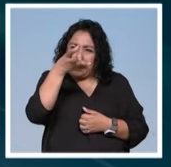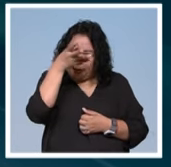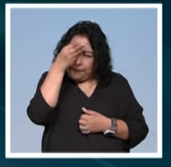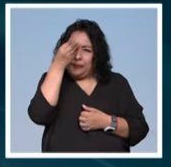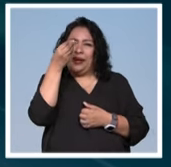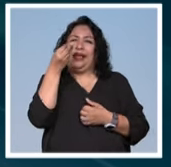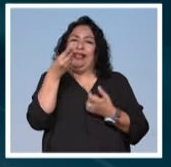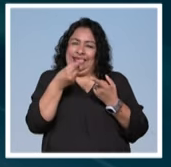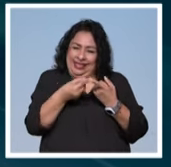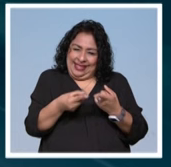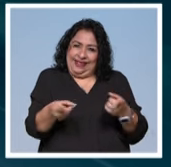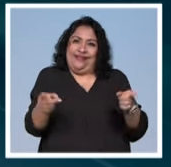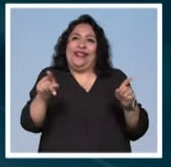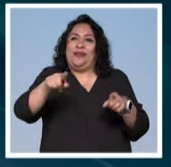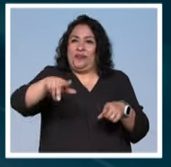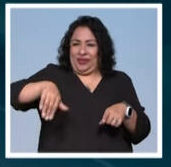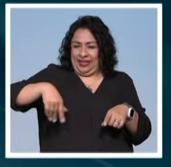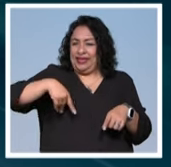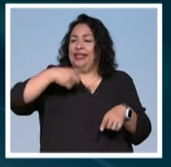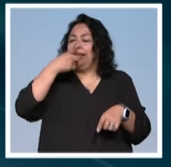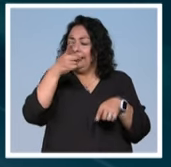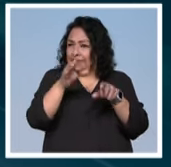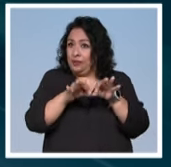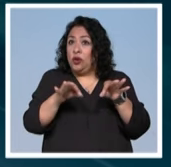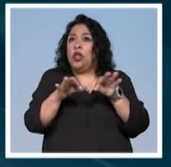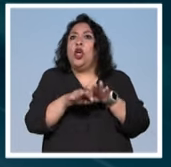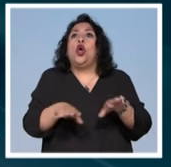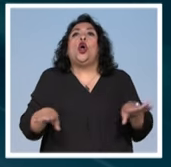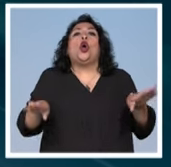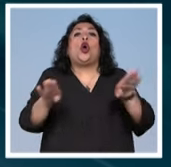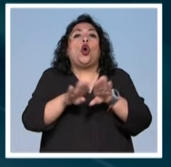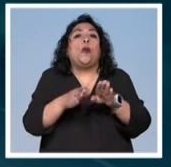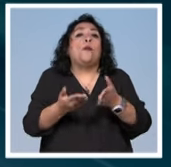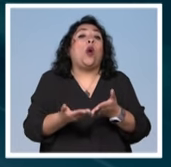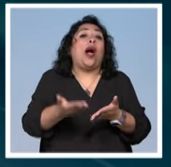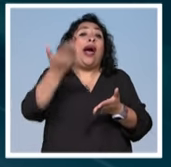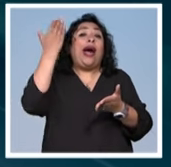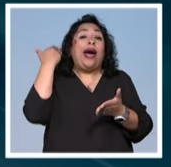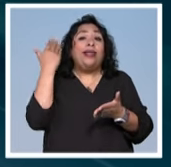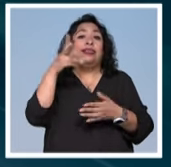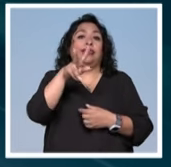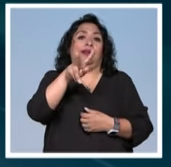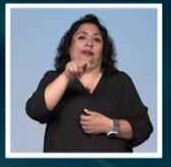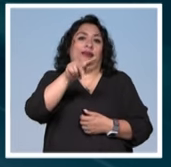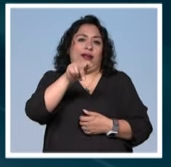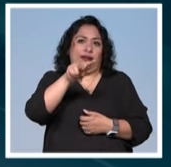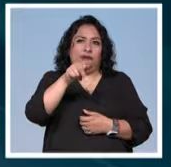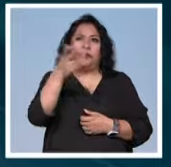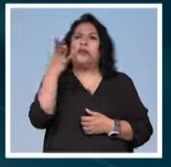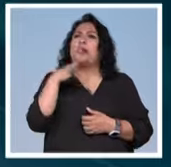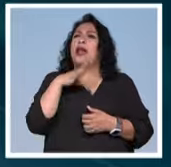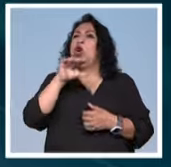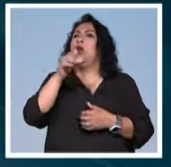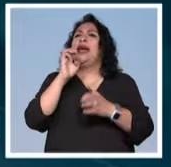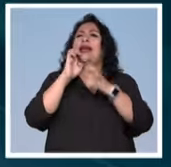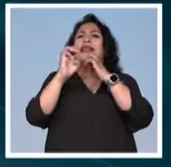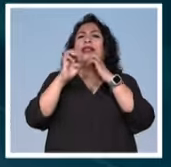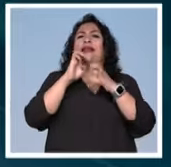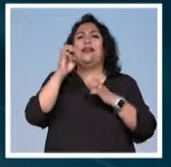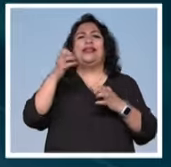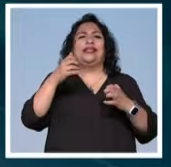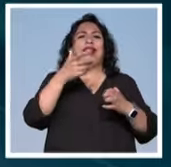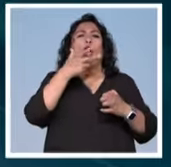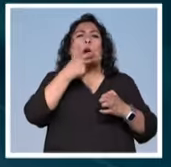distintas maneras lo que acabas de decir es importante Cómo cómo se hacía televisión hay una entrevista con cafeta Cuba muy